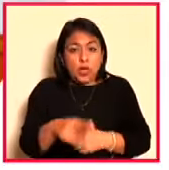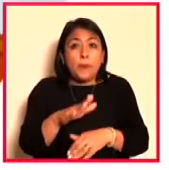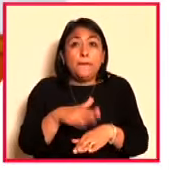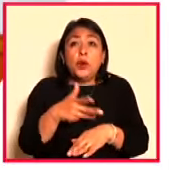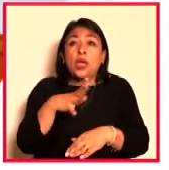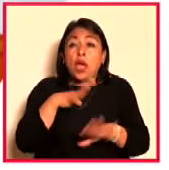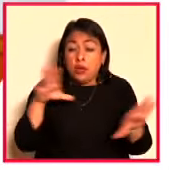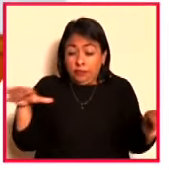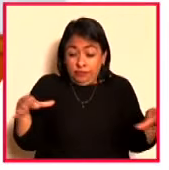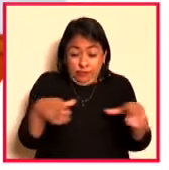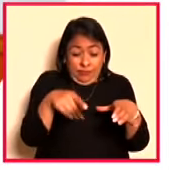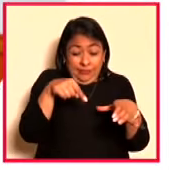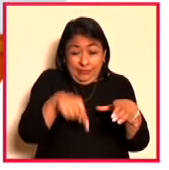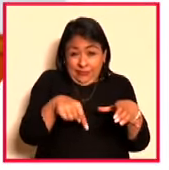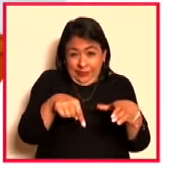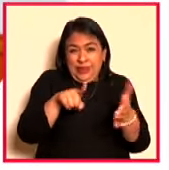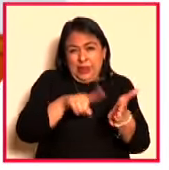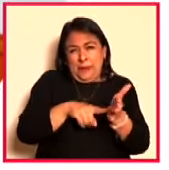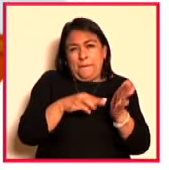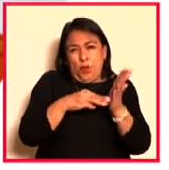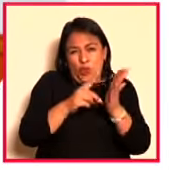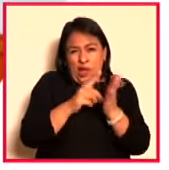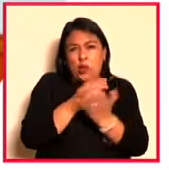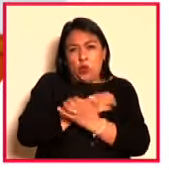concentrada este modelo educativo en la Ciudad de México,